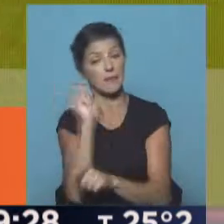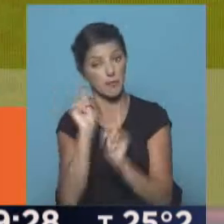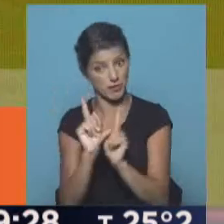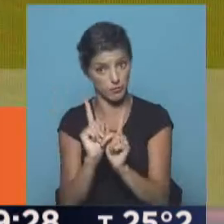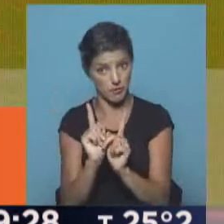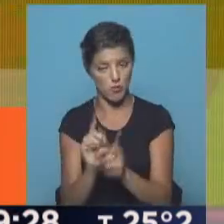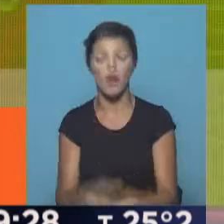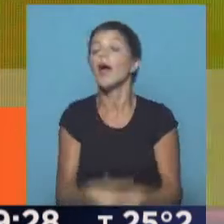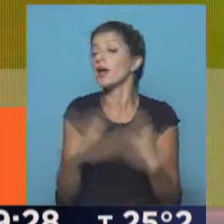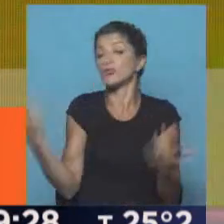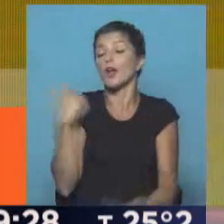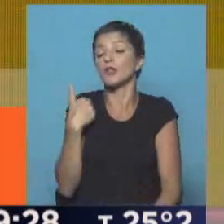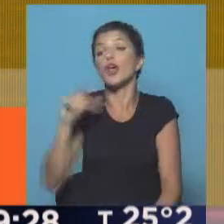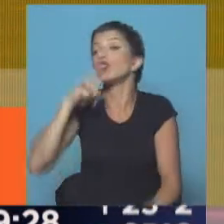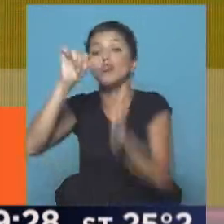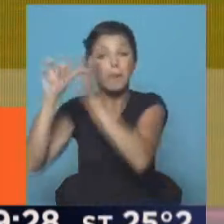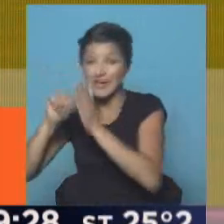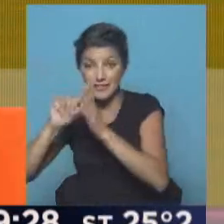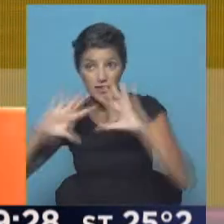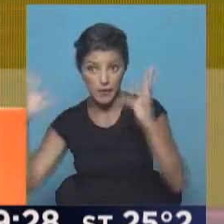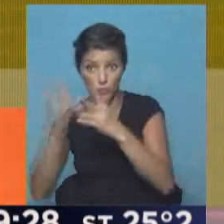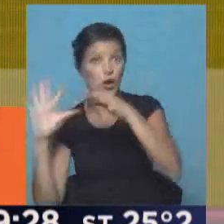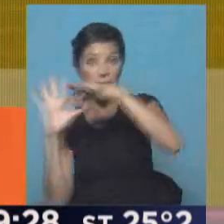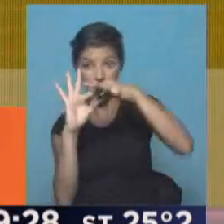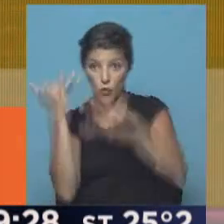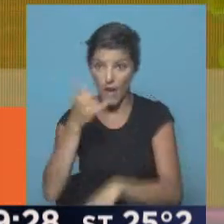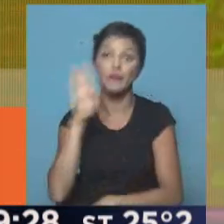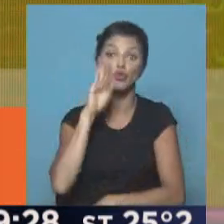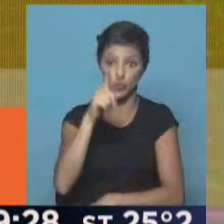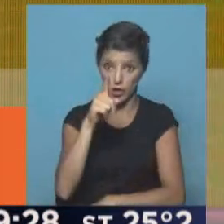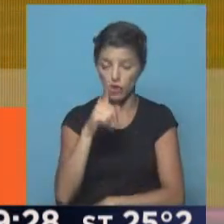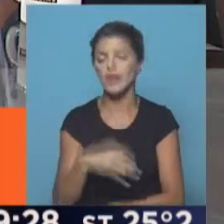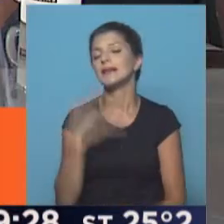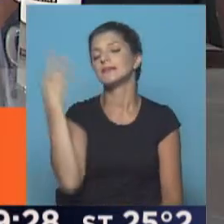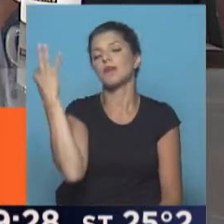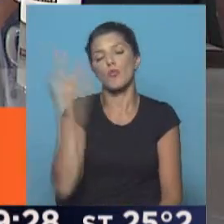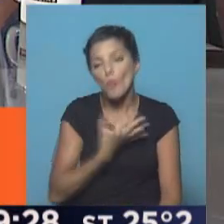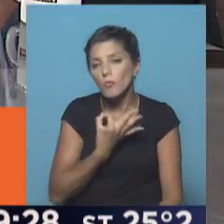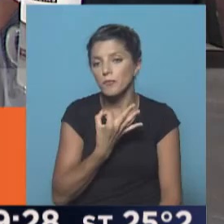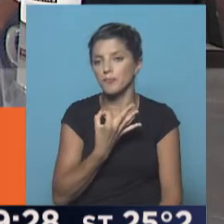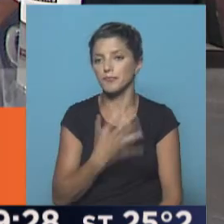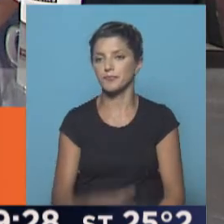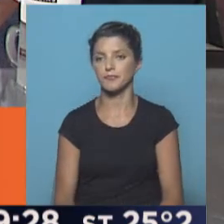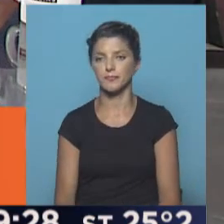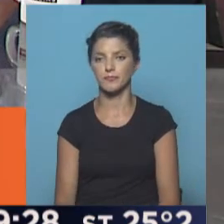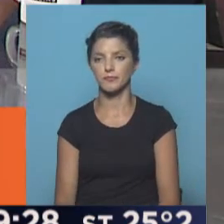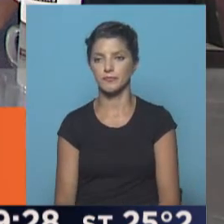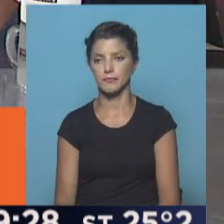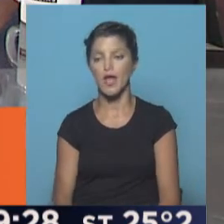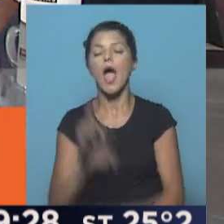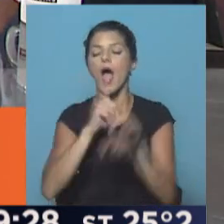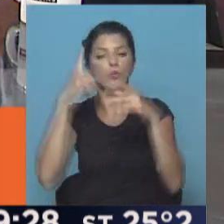Argentina, como para cualquier otro país del mundo que tiene relaciones con Estados Unidos, seguramente los acuerdos que hubiera en marcha van a